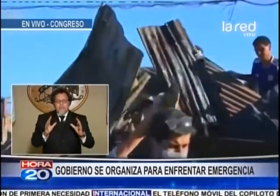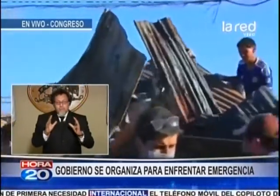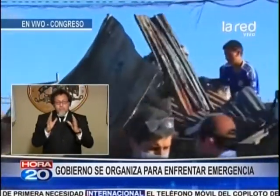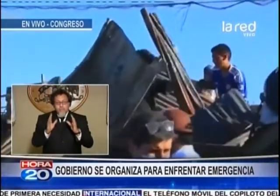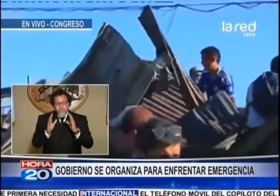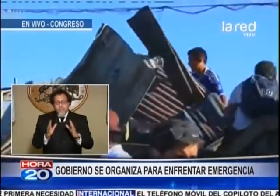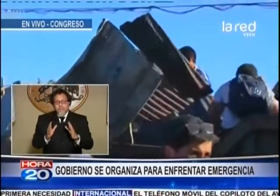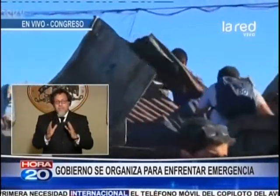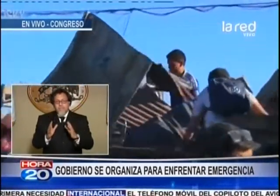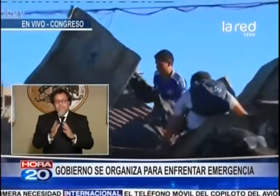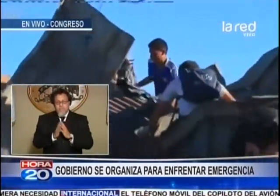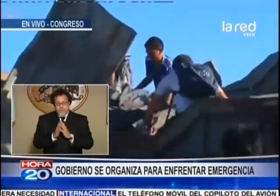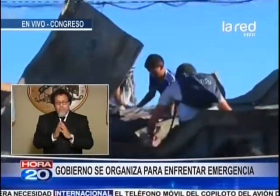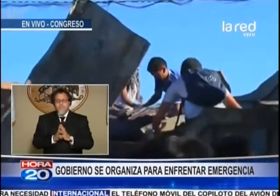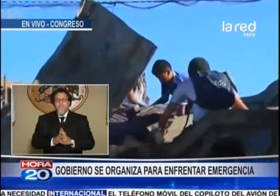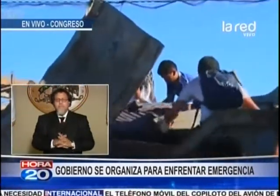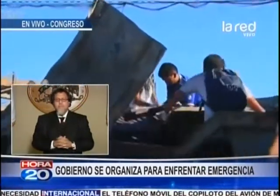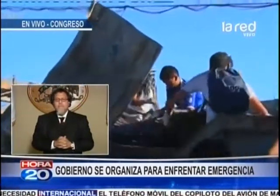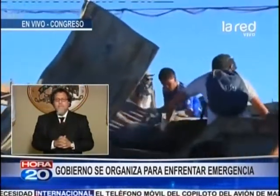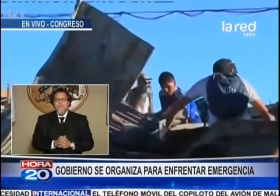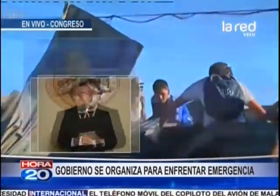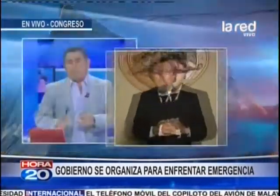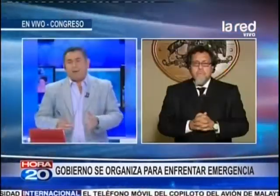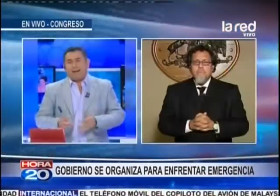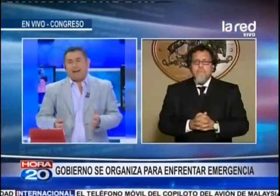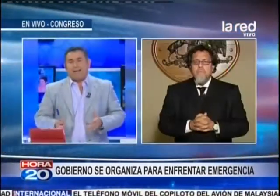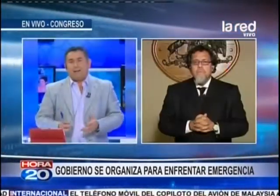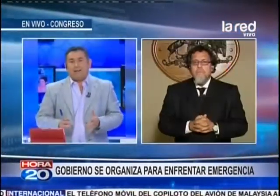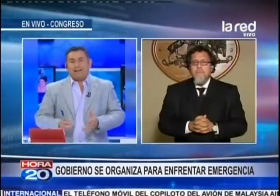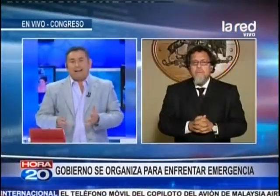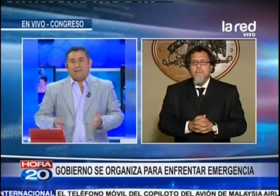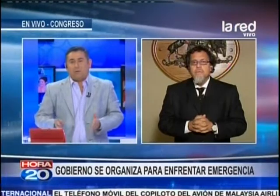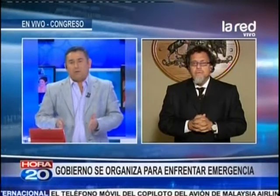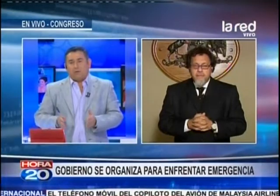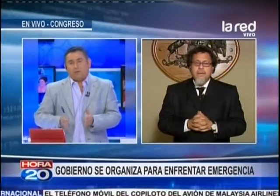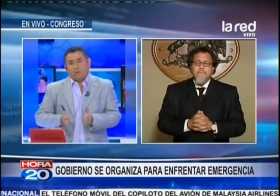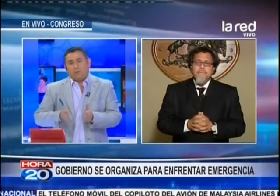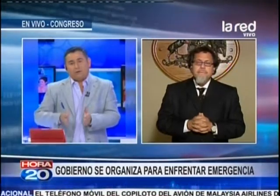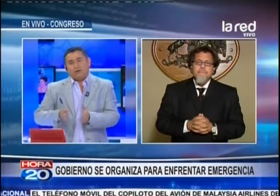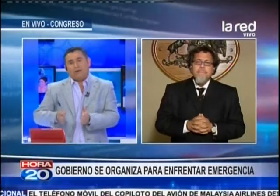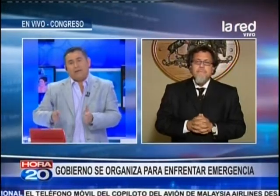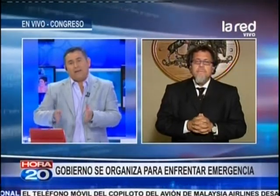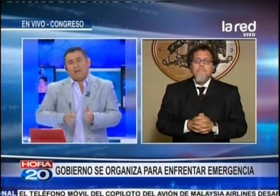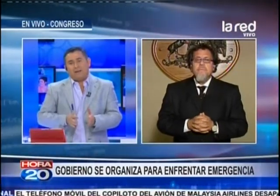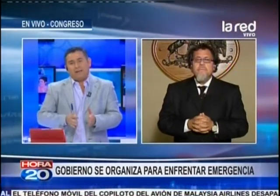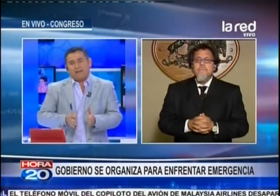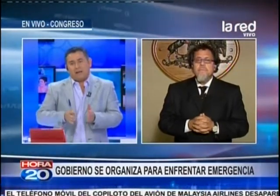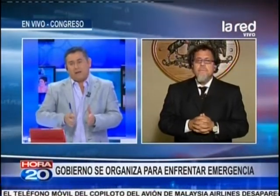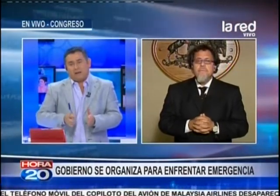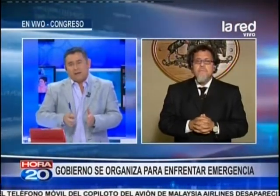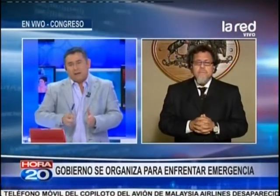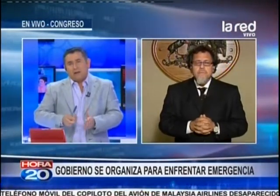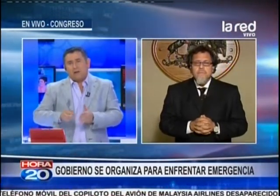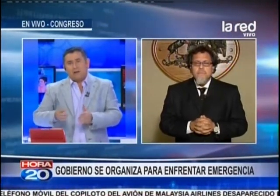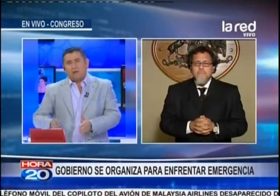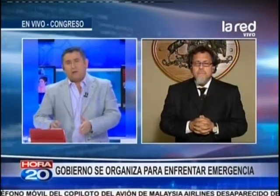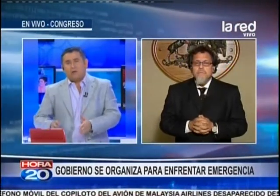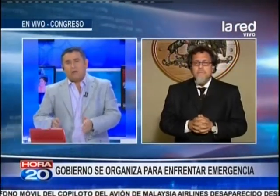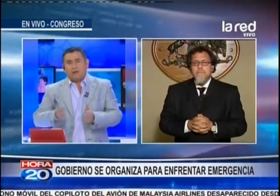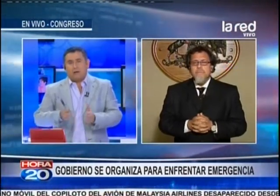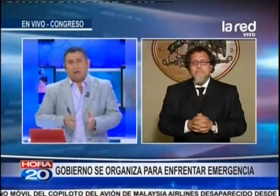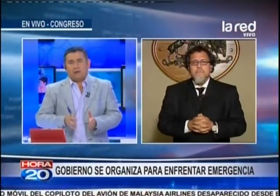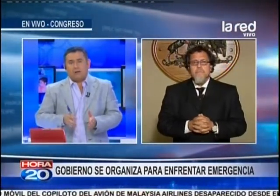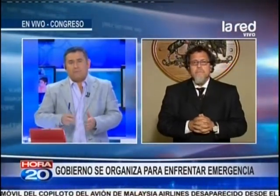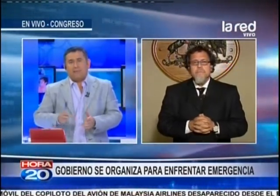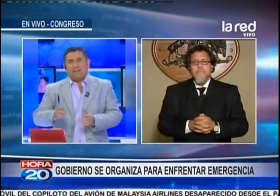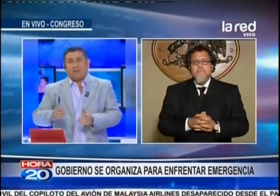dejar eso claro, eso es muy importante. Disculpe, es que no es para buscarle la quinta barra al gato, pero como usted hizo bien la diferencia entre lo que es una